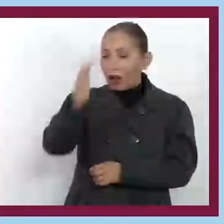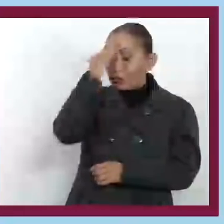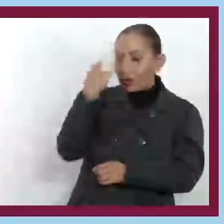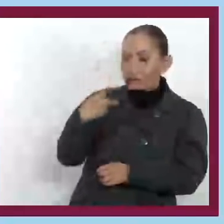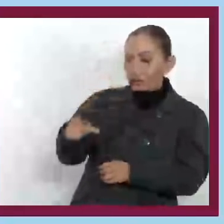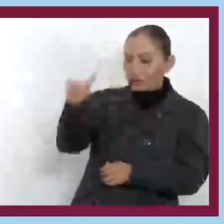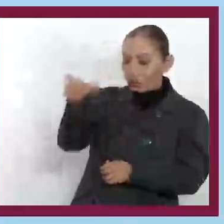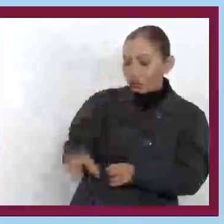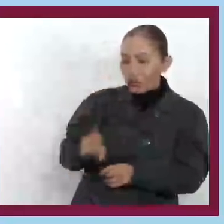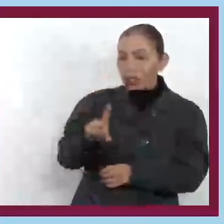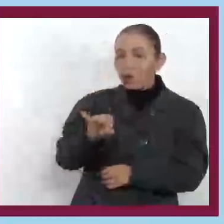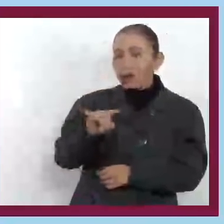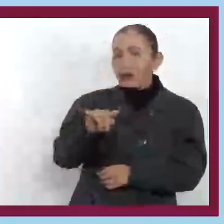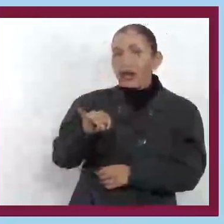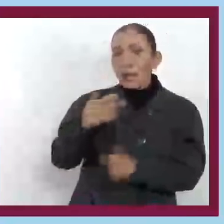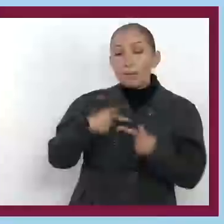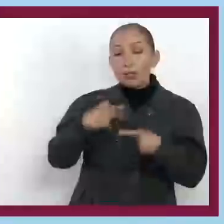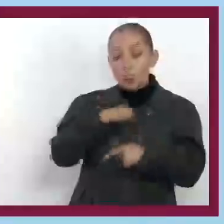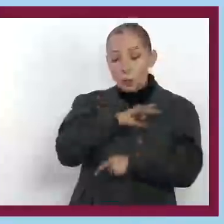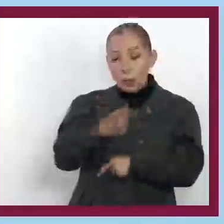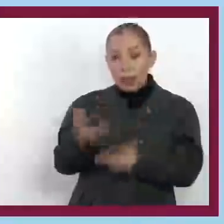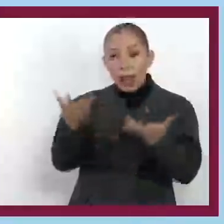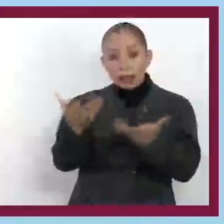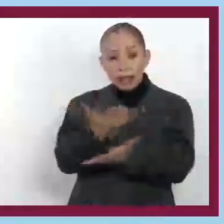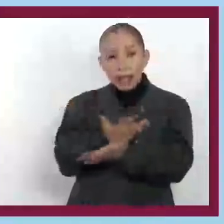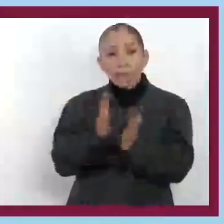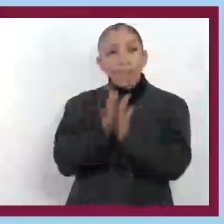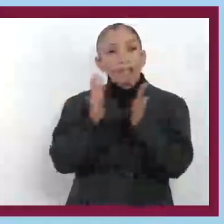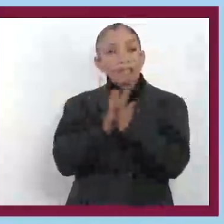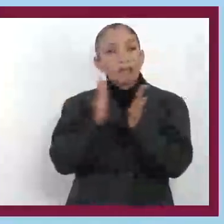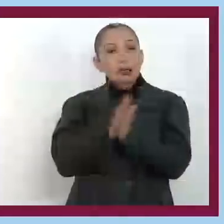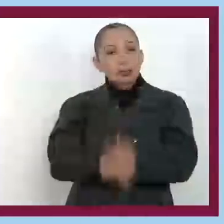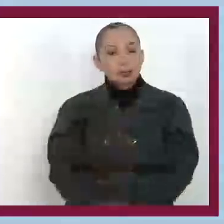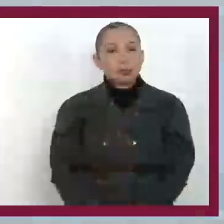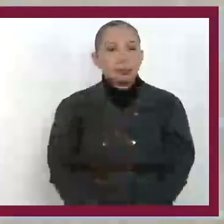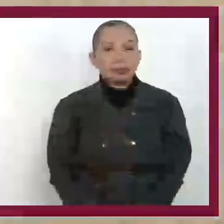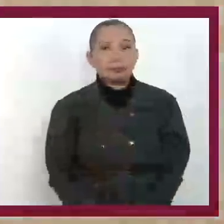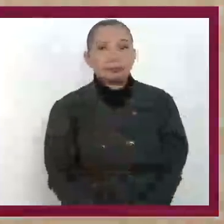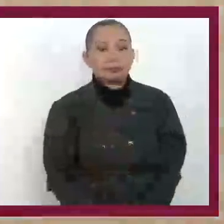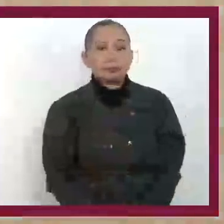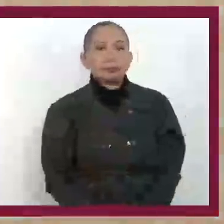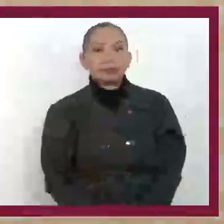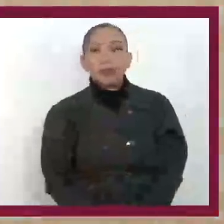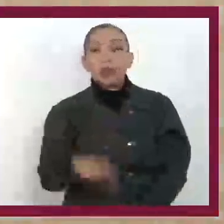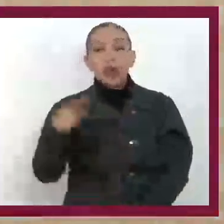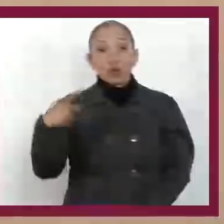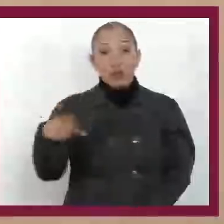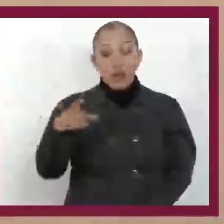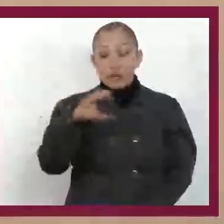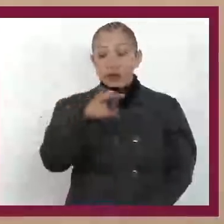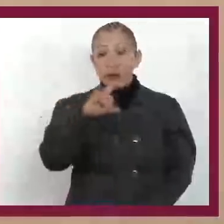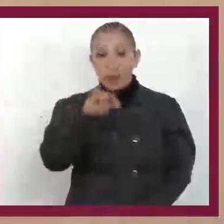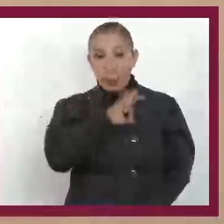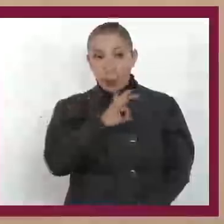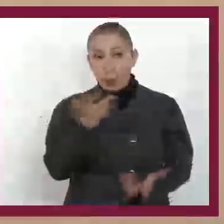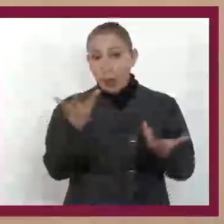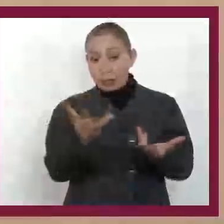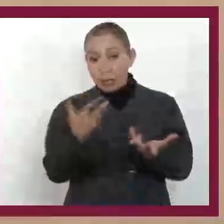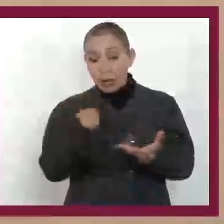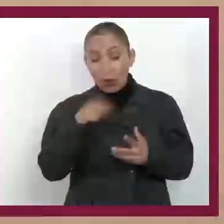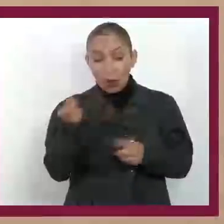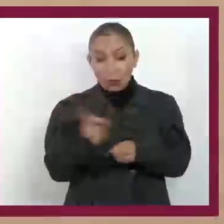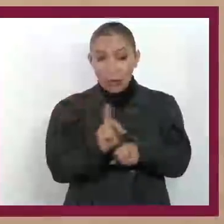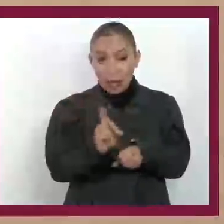reconocimiento al ciudadano como sujeto de derechos en la participación política. El ejercicio de la ciudadanía, desde su